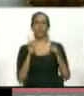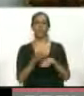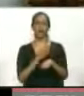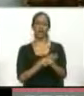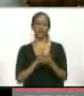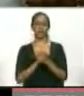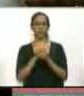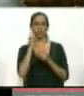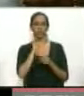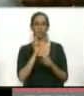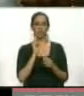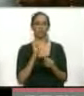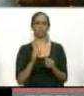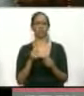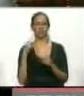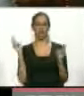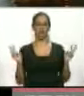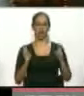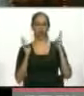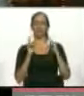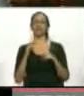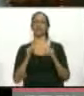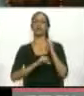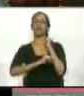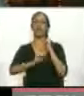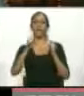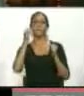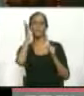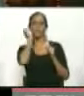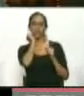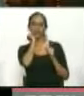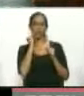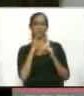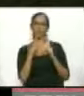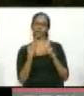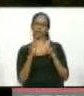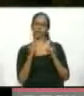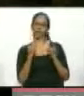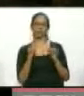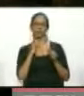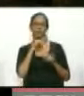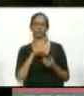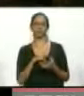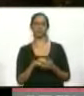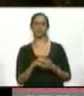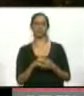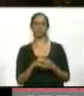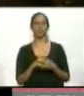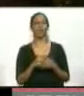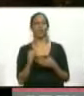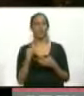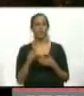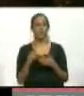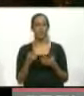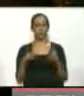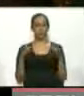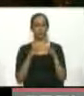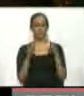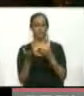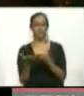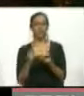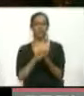quien se llevó la gloria y terminó traicionando a miranda pero bueno esa es otra historia sin duda una confederación como esa habría